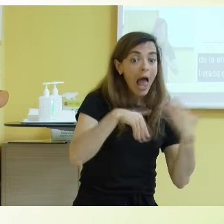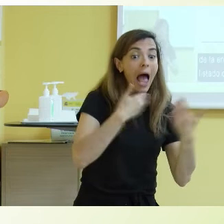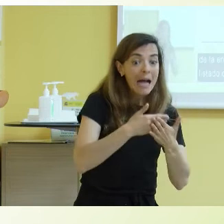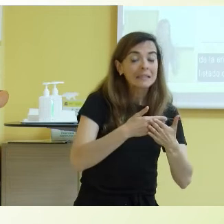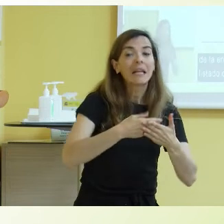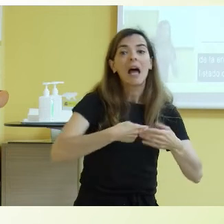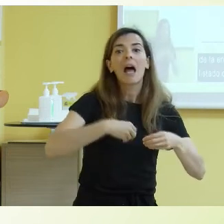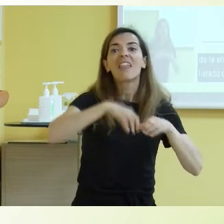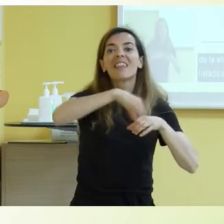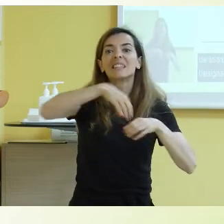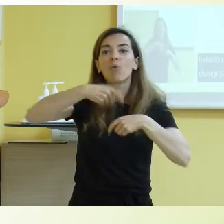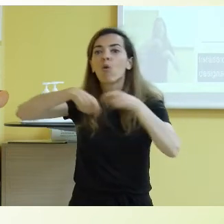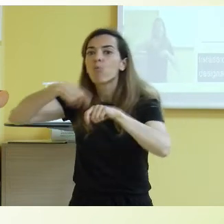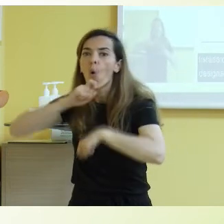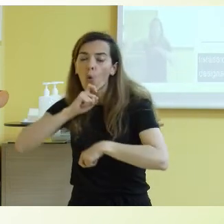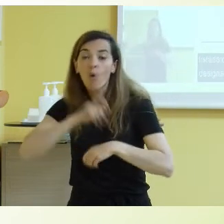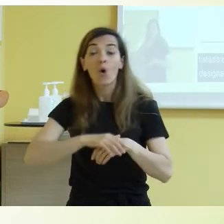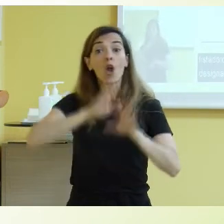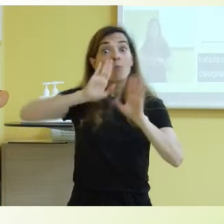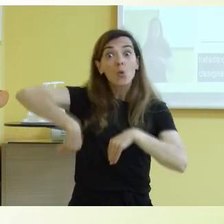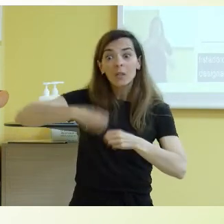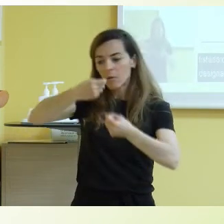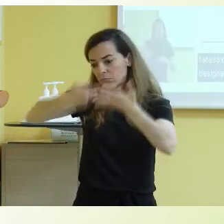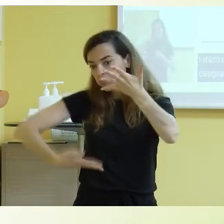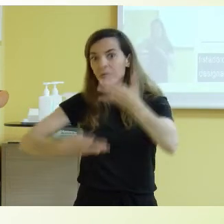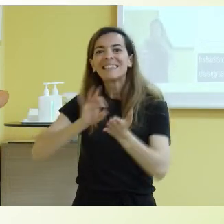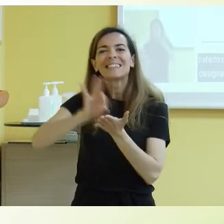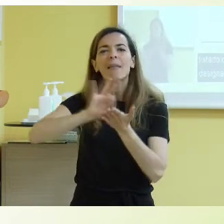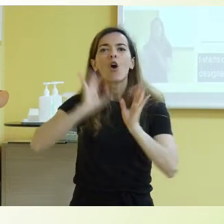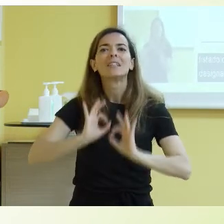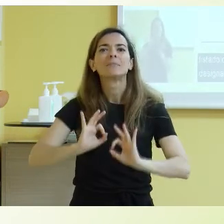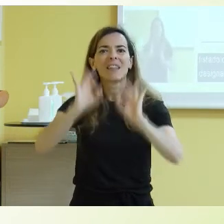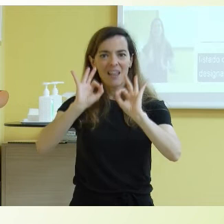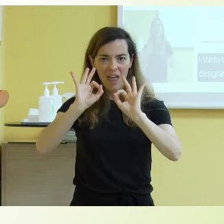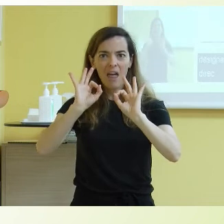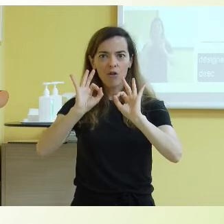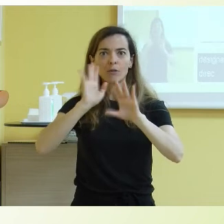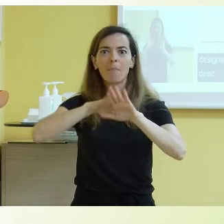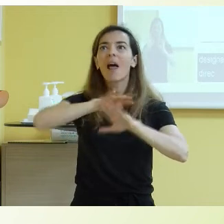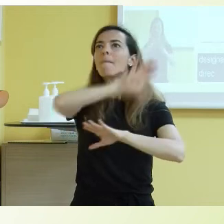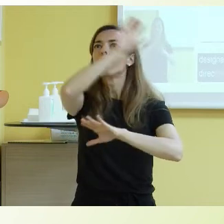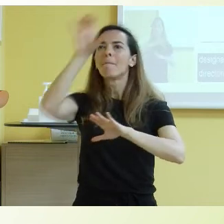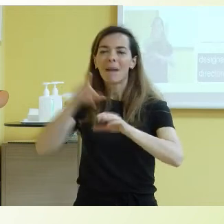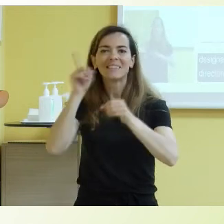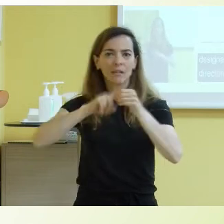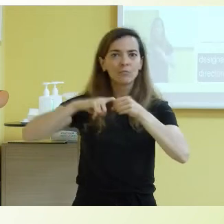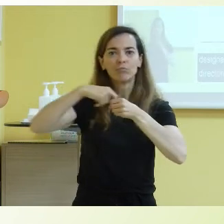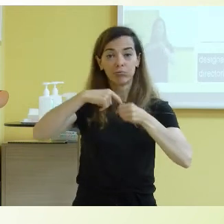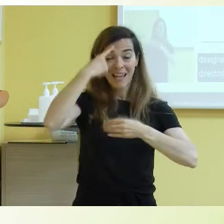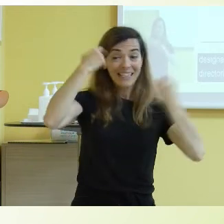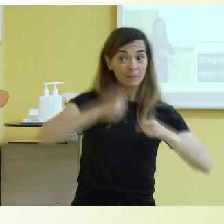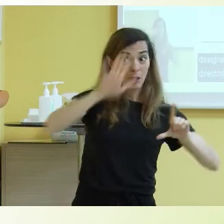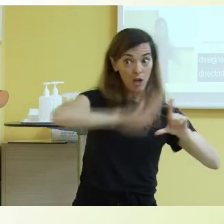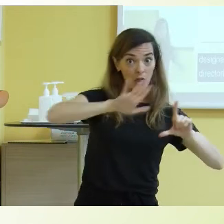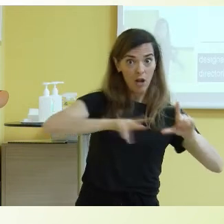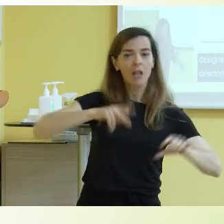comercialización, y por último a un directorio de servicios especializados en los países socios, validado por expertos nacionales